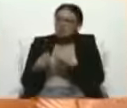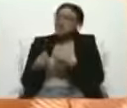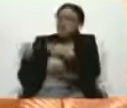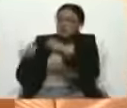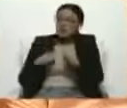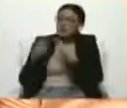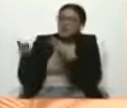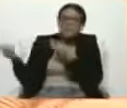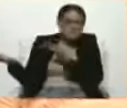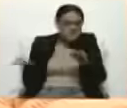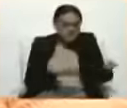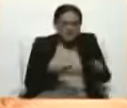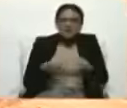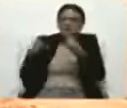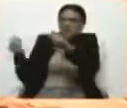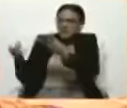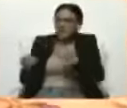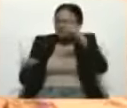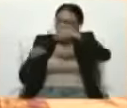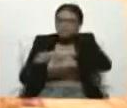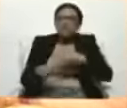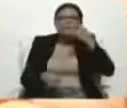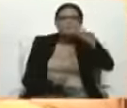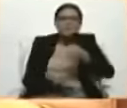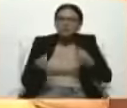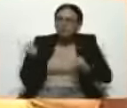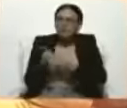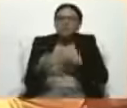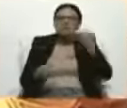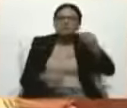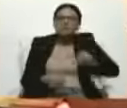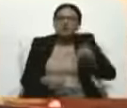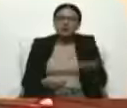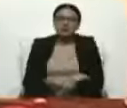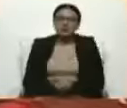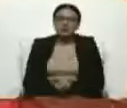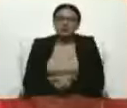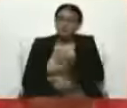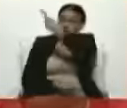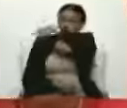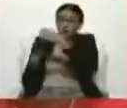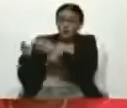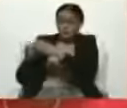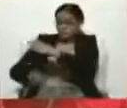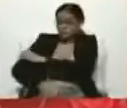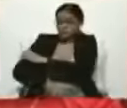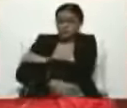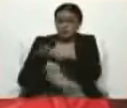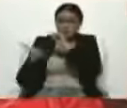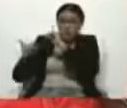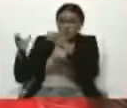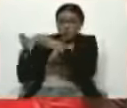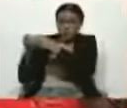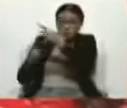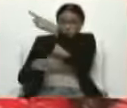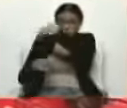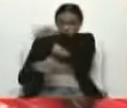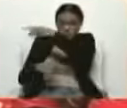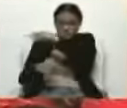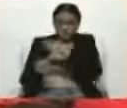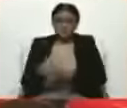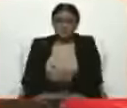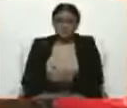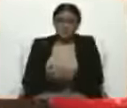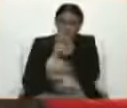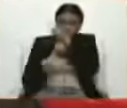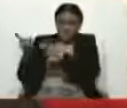siempre. La oposición sabe, los patarucos, en su, ¿cómo se llama?, en su